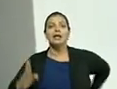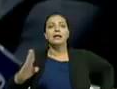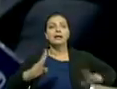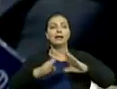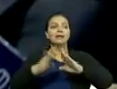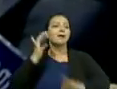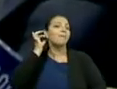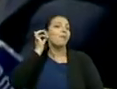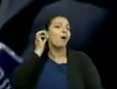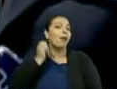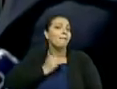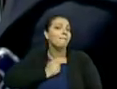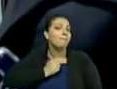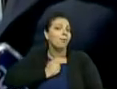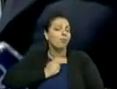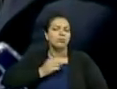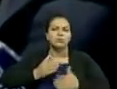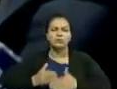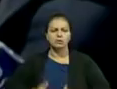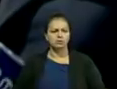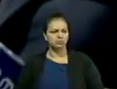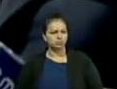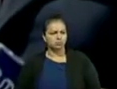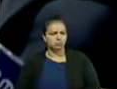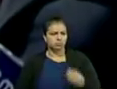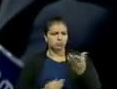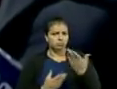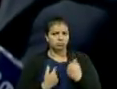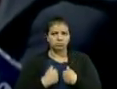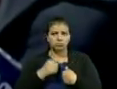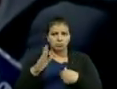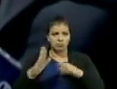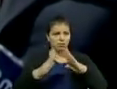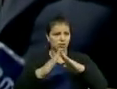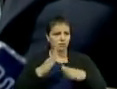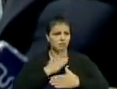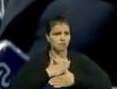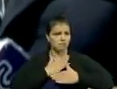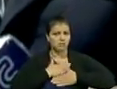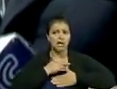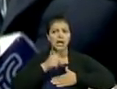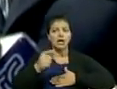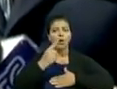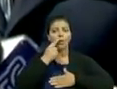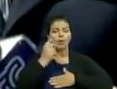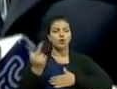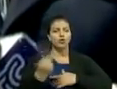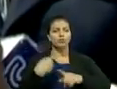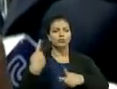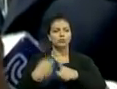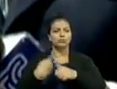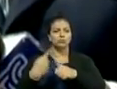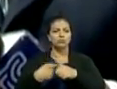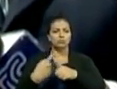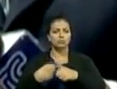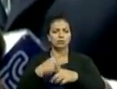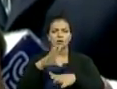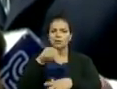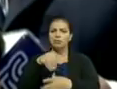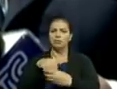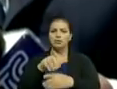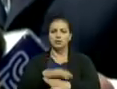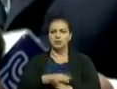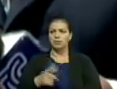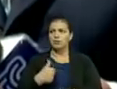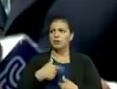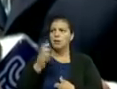se ha dado este problema y ahora estoy aquí esperando porque la casa, las personas están bien indignadas, quieren quemar mi casita. Y estoy aquí hablando con la señora porque